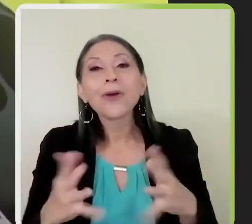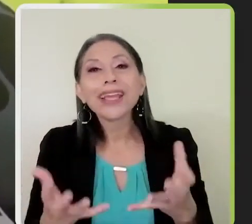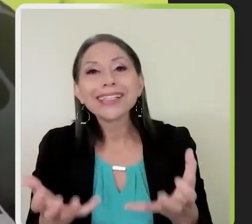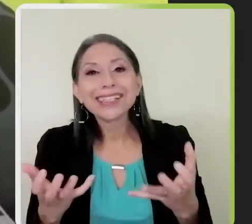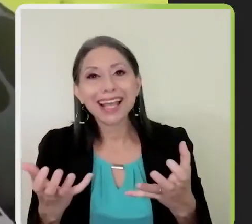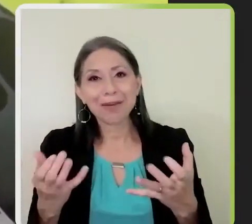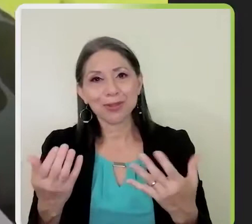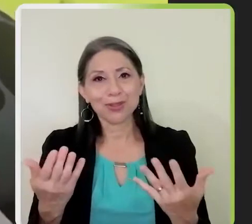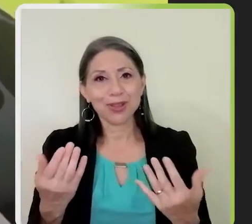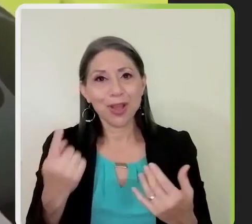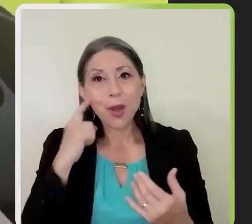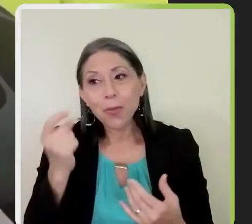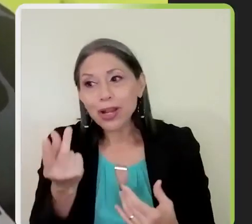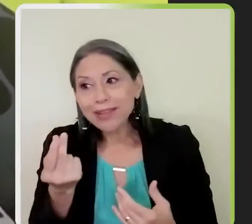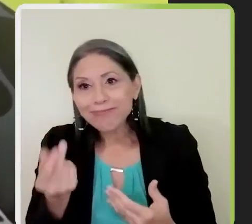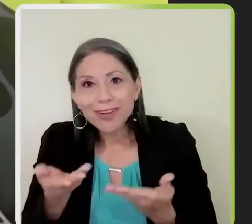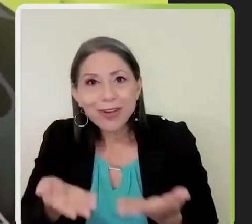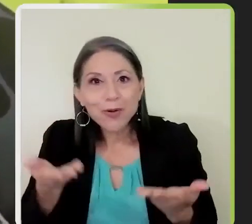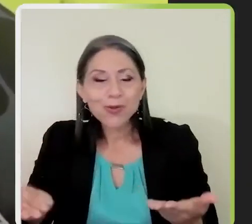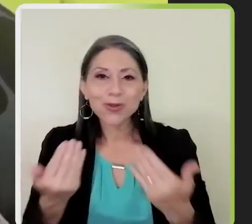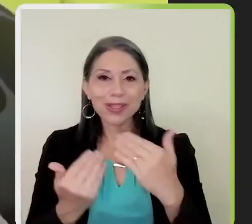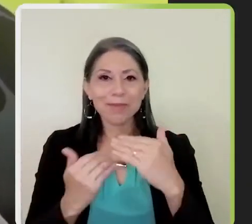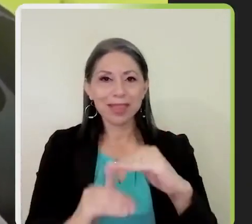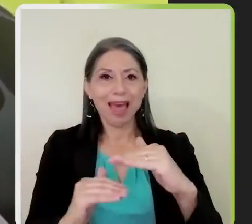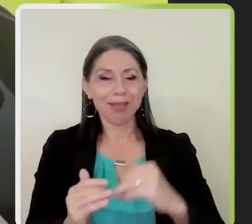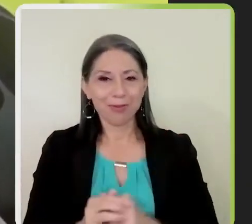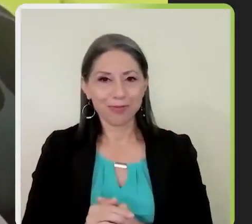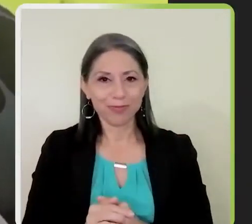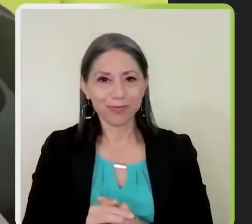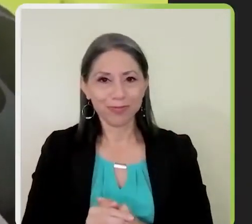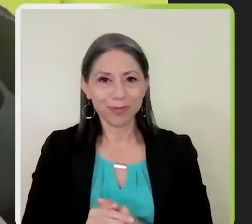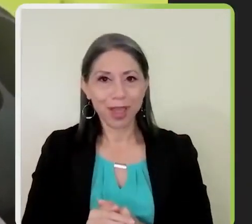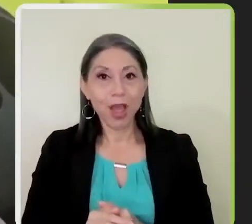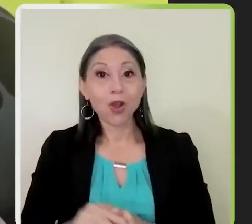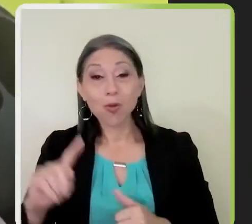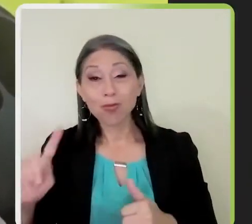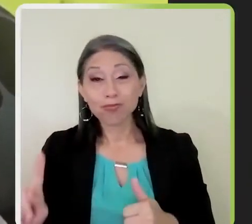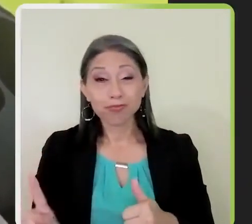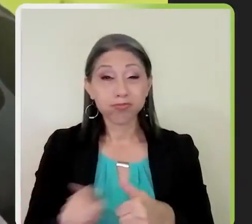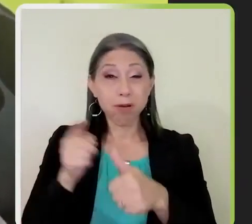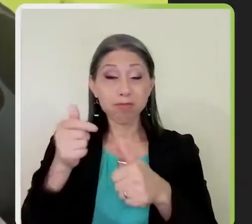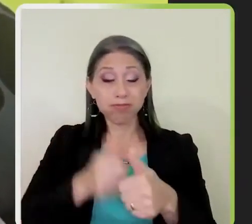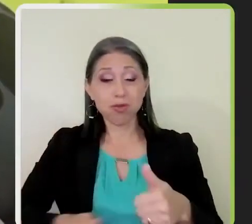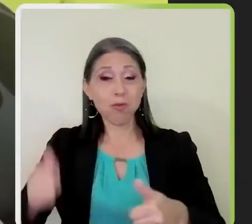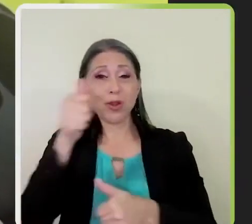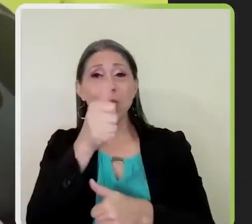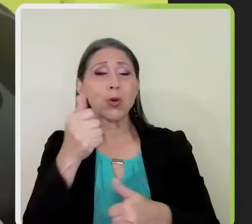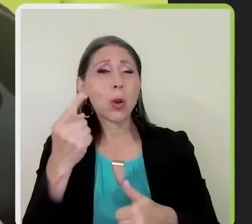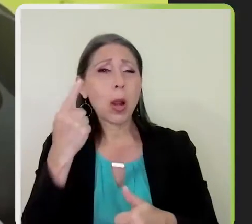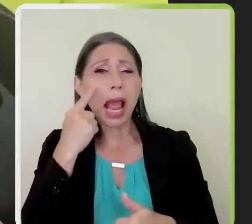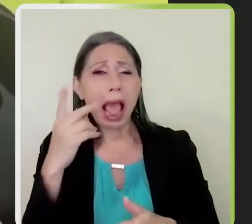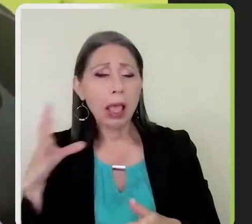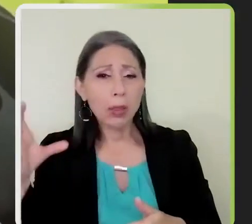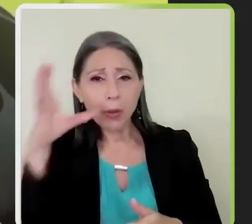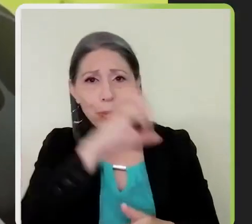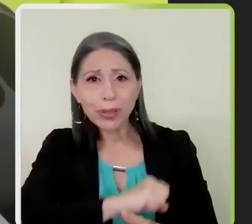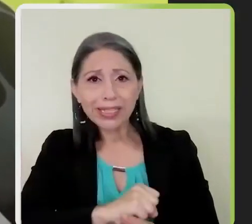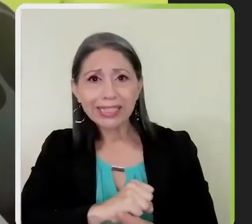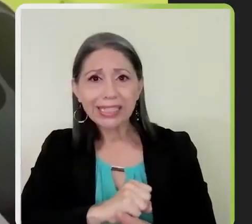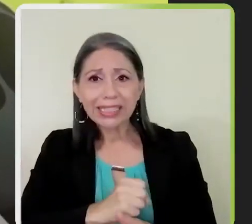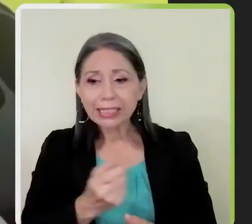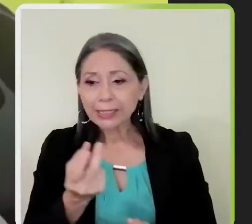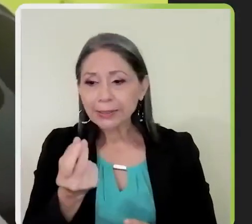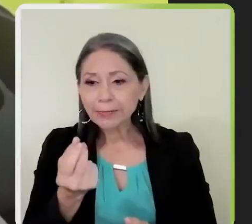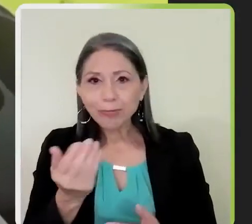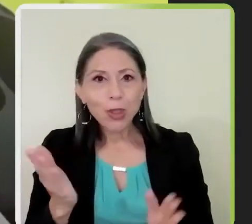limitado. Entonces, vamos, lo que encontramos de número uno fue, no tenemos para comprar comida.